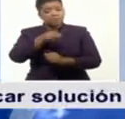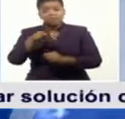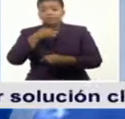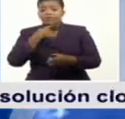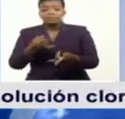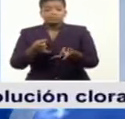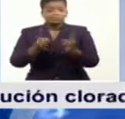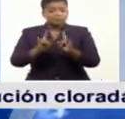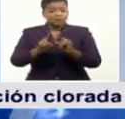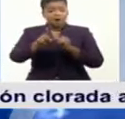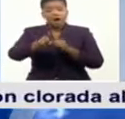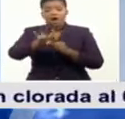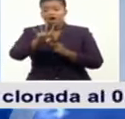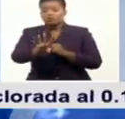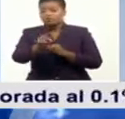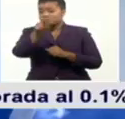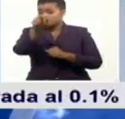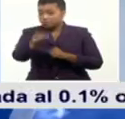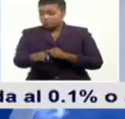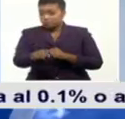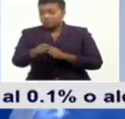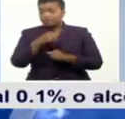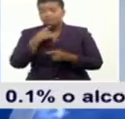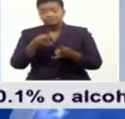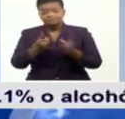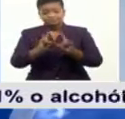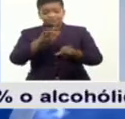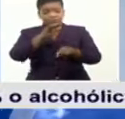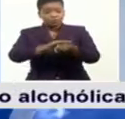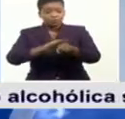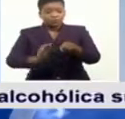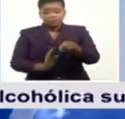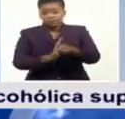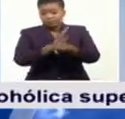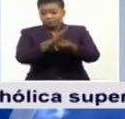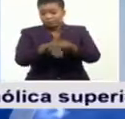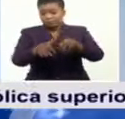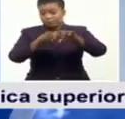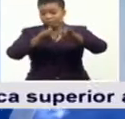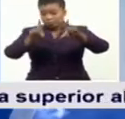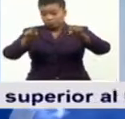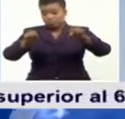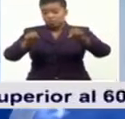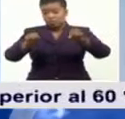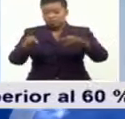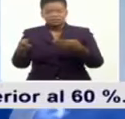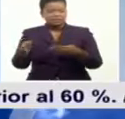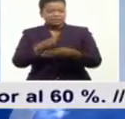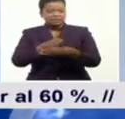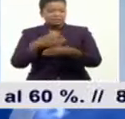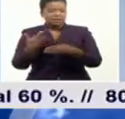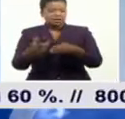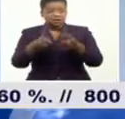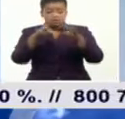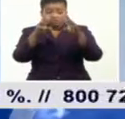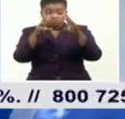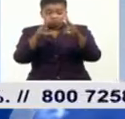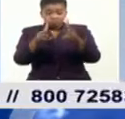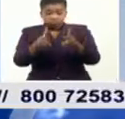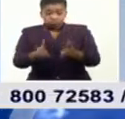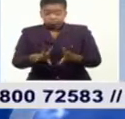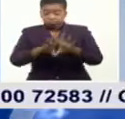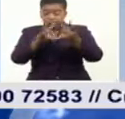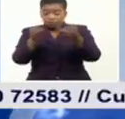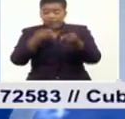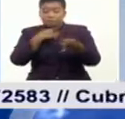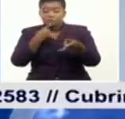de 14 personas con COVID-19 en nuestro país. Esto hace que ya la cifra de casos